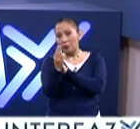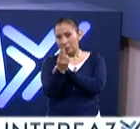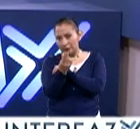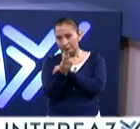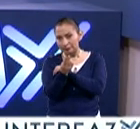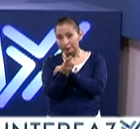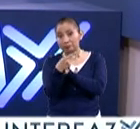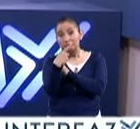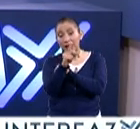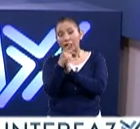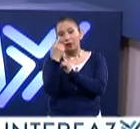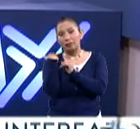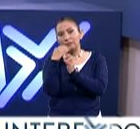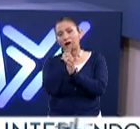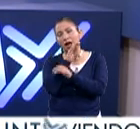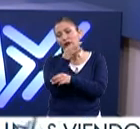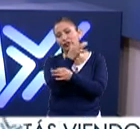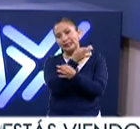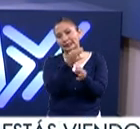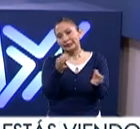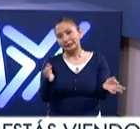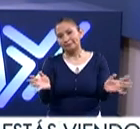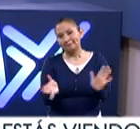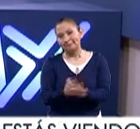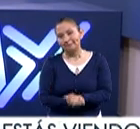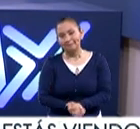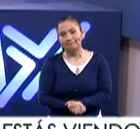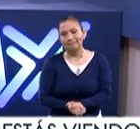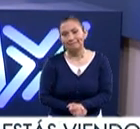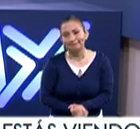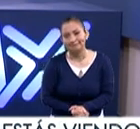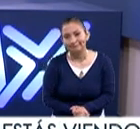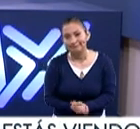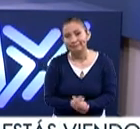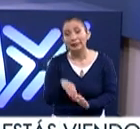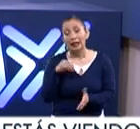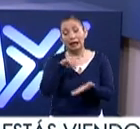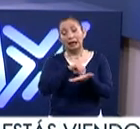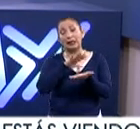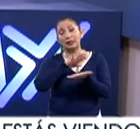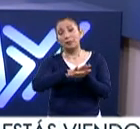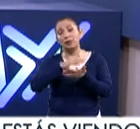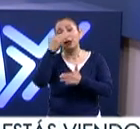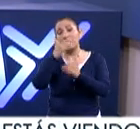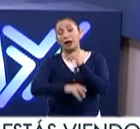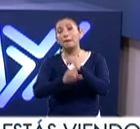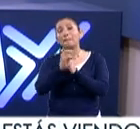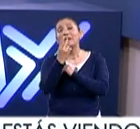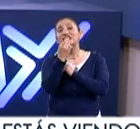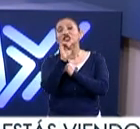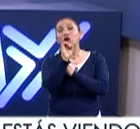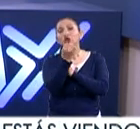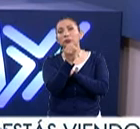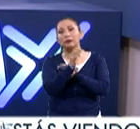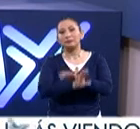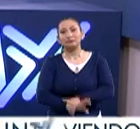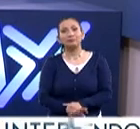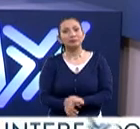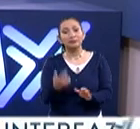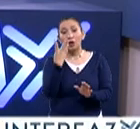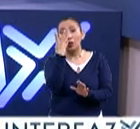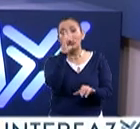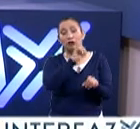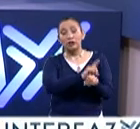noviembre, pero les tengo una mala noticia. No. Las inscripciones se cerraron el 25 de octubre, a tan